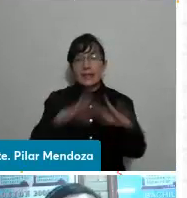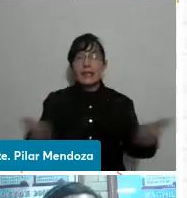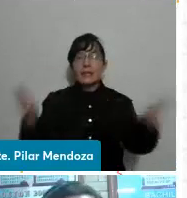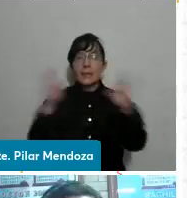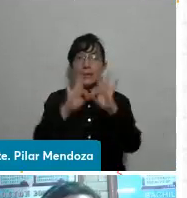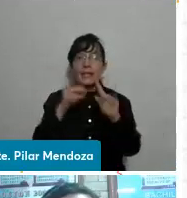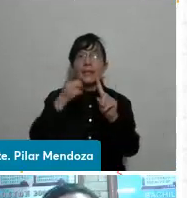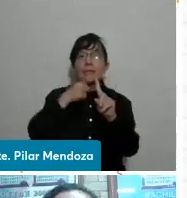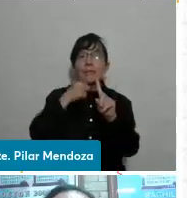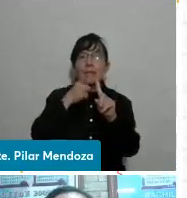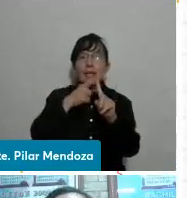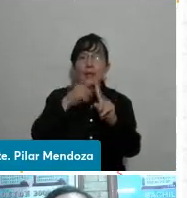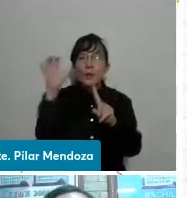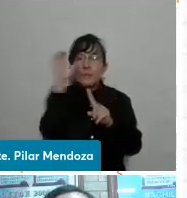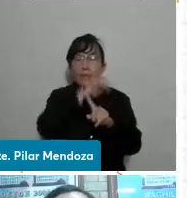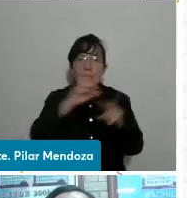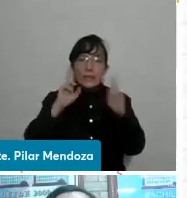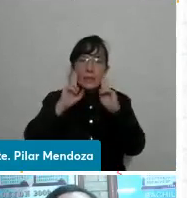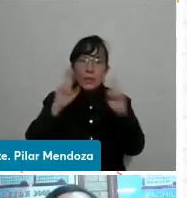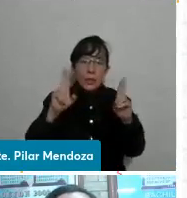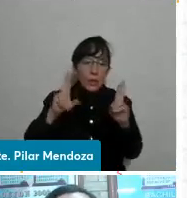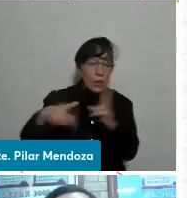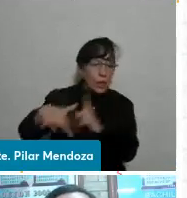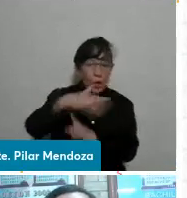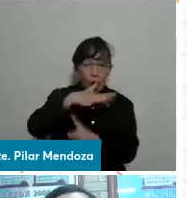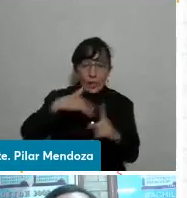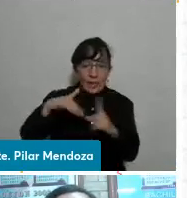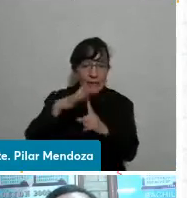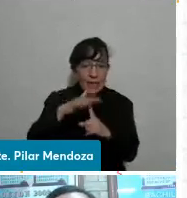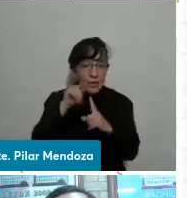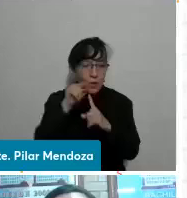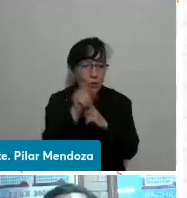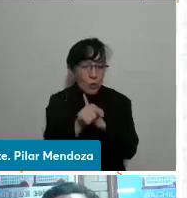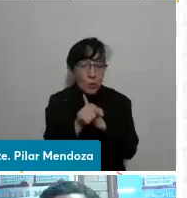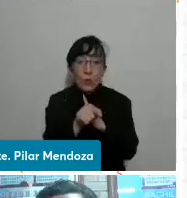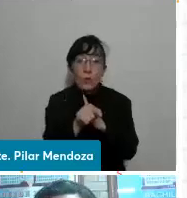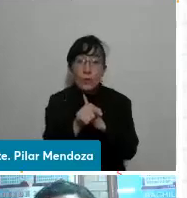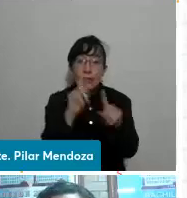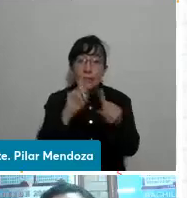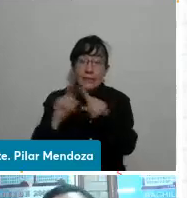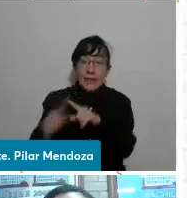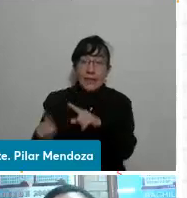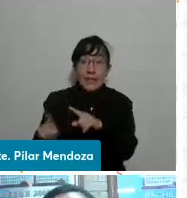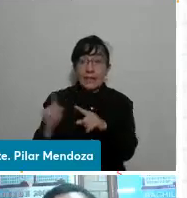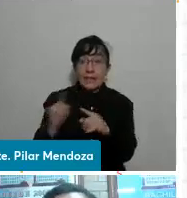reconocer el contexto, reconocer las particularidades de los estudiantes de cada grado,